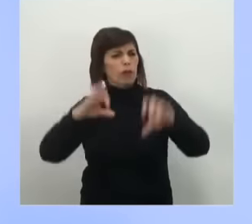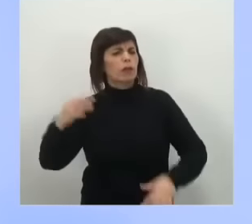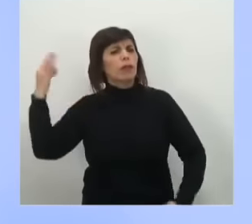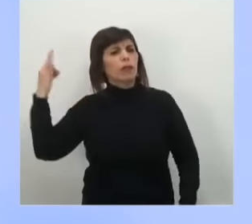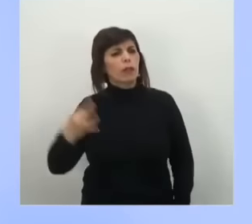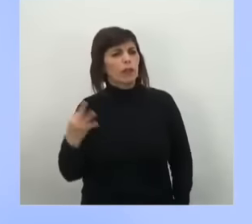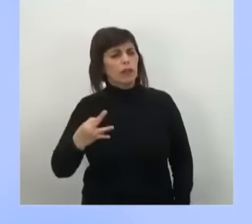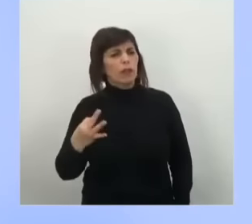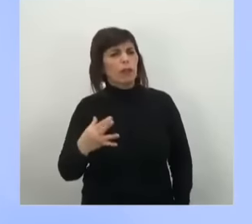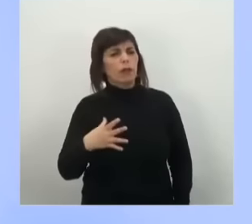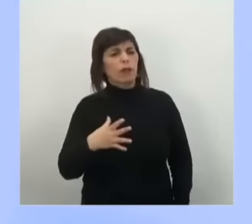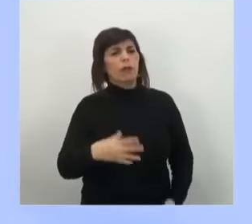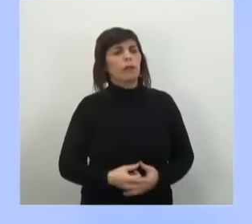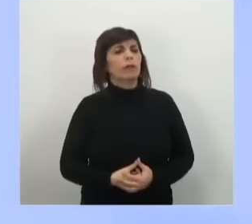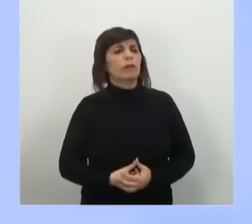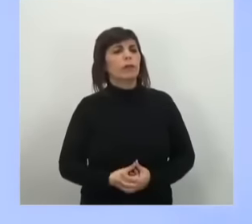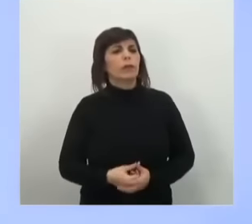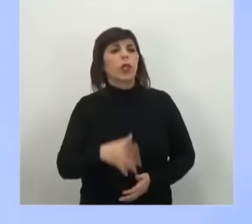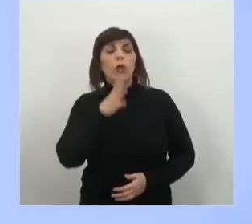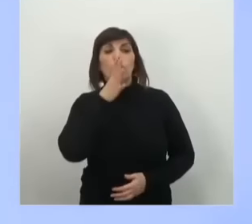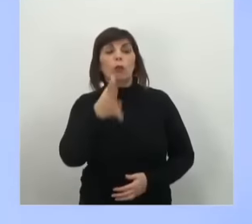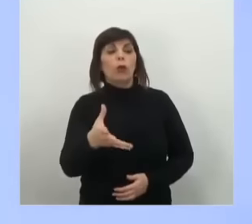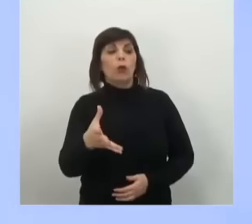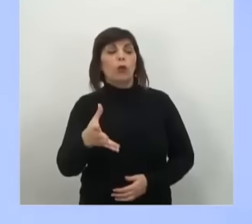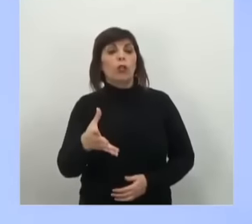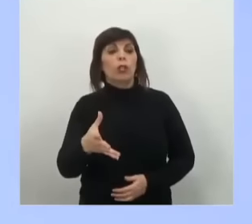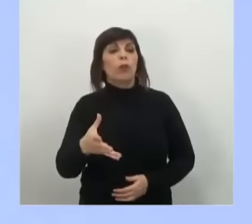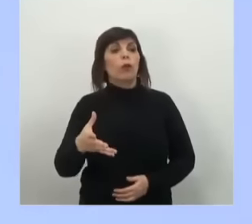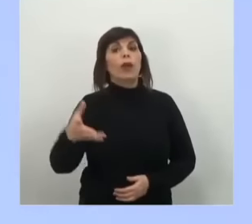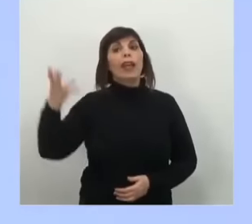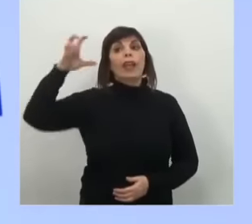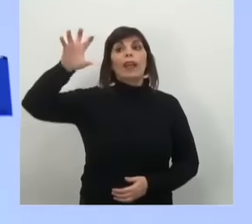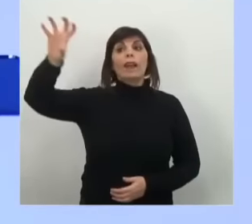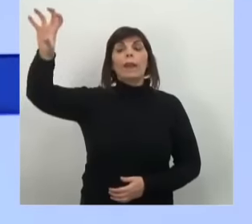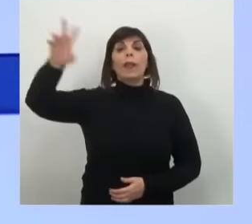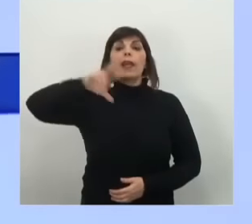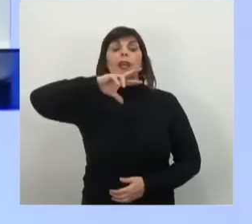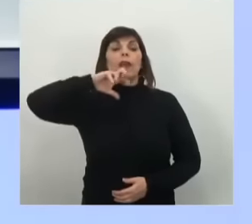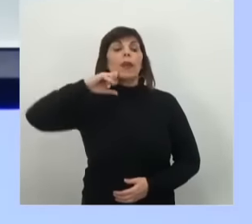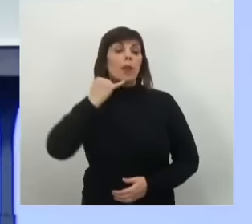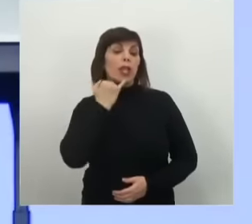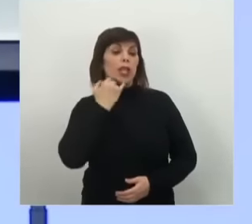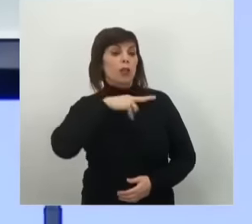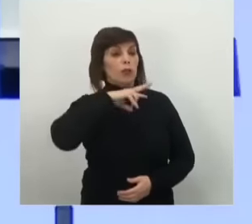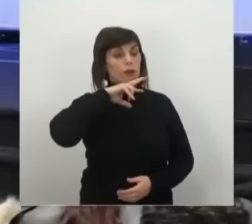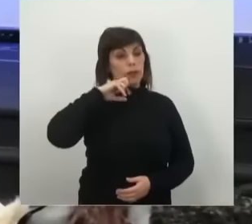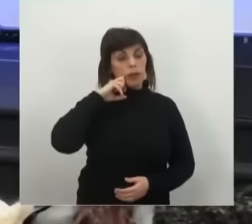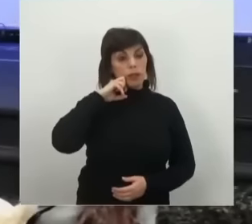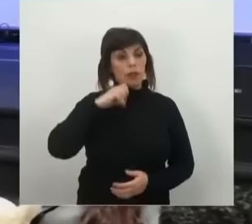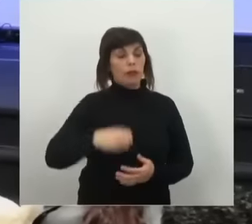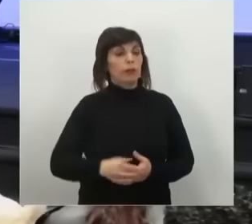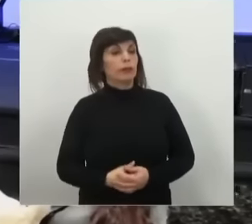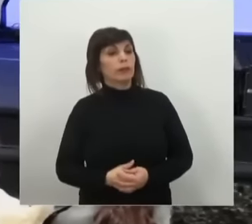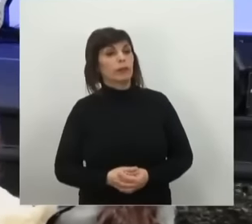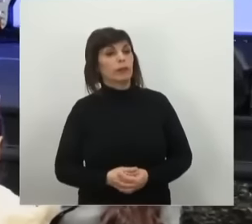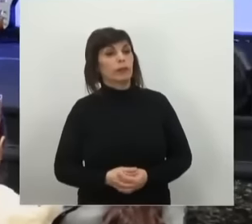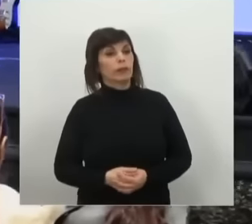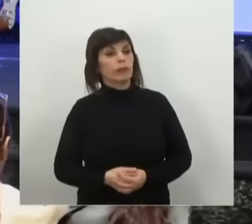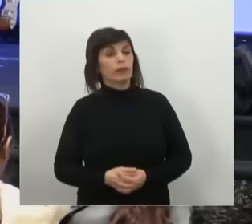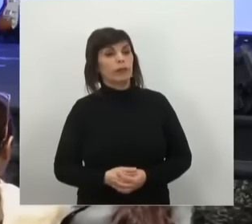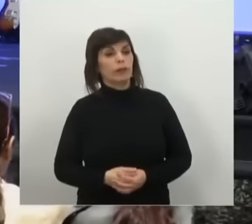pero las naciones y el idioma oficial es el lenguaje hebreo Entonces ellos tienen una especie de manera de